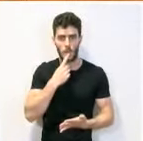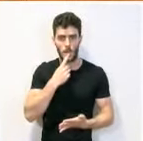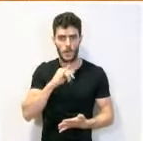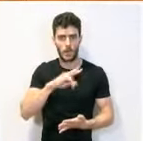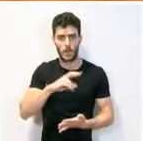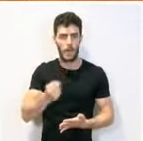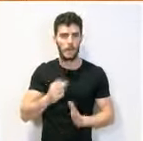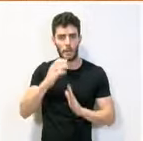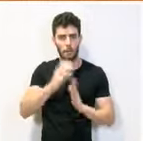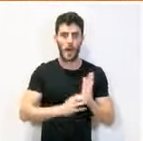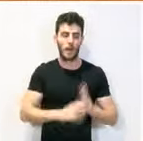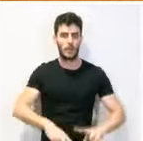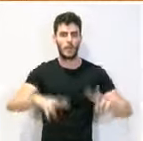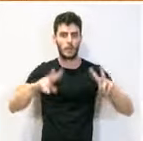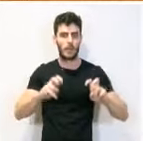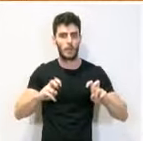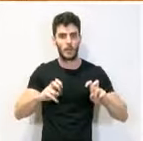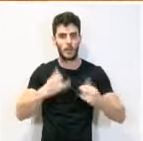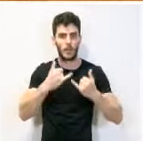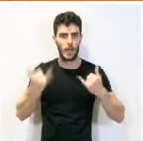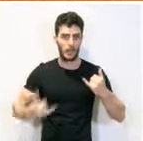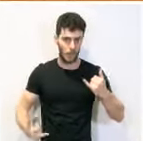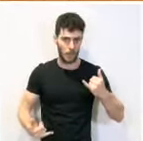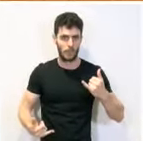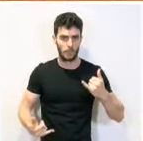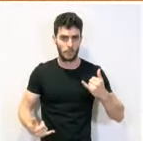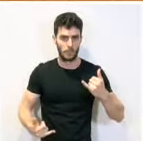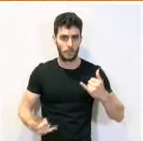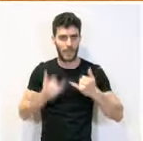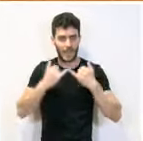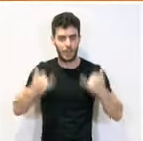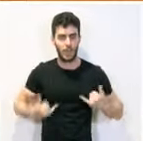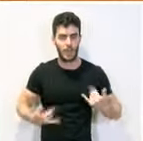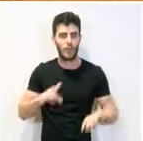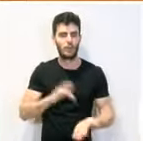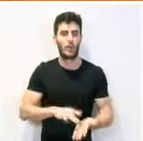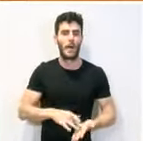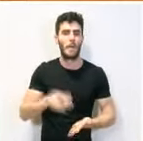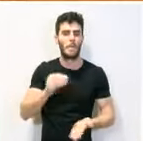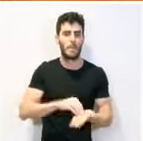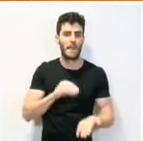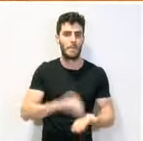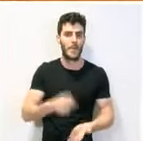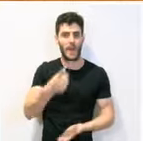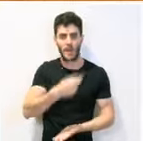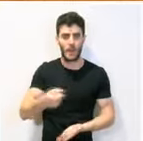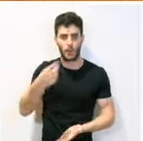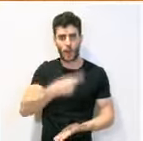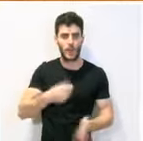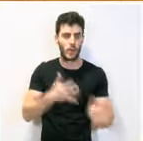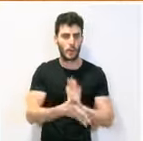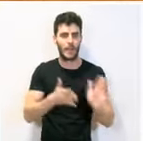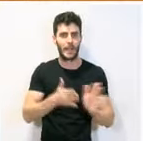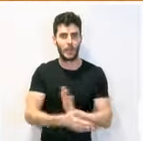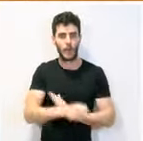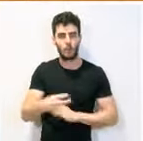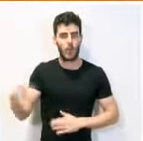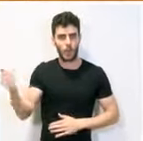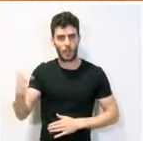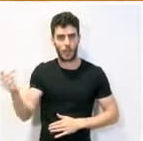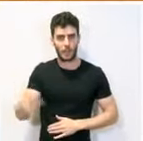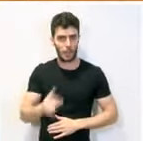IVA sobre la electricidad, después de haber dado cientos de veces explicaciones del efecto negativo